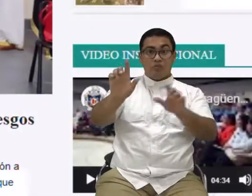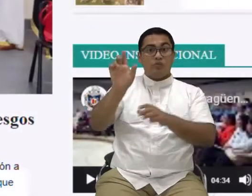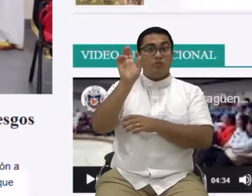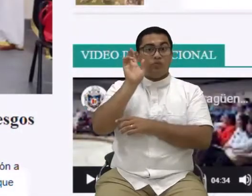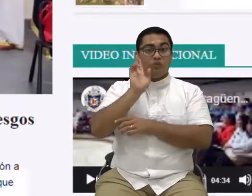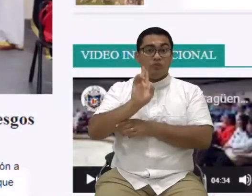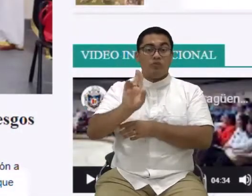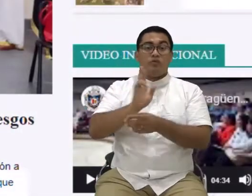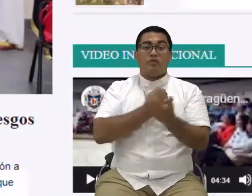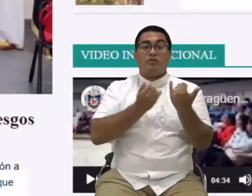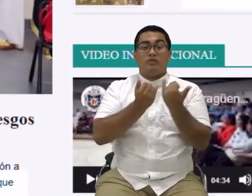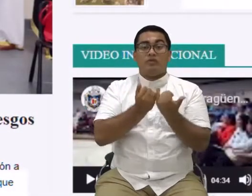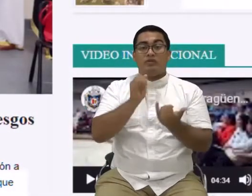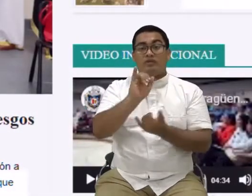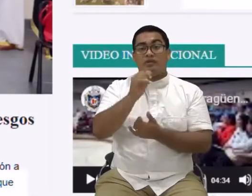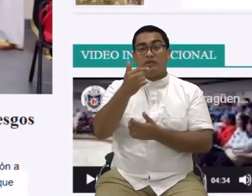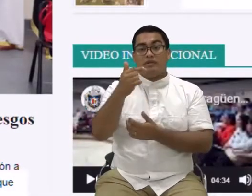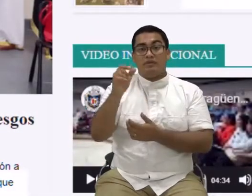del instituto,